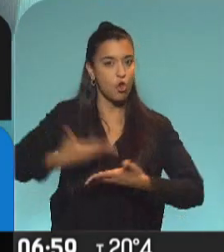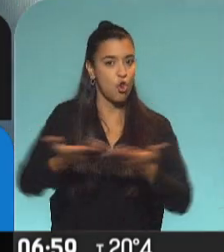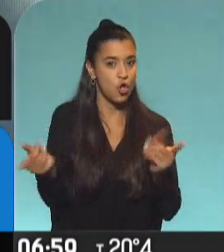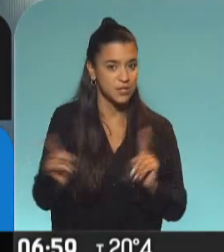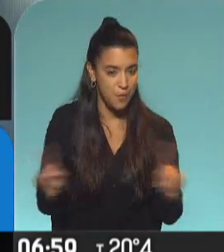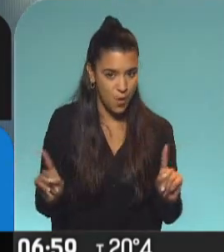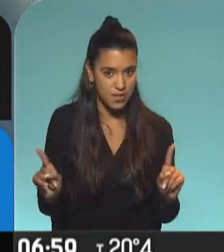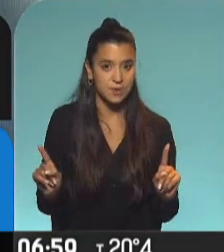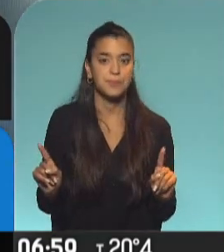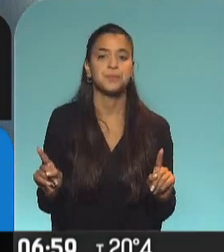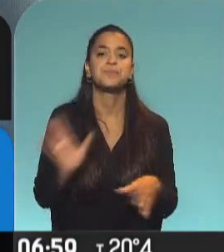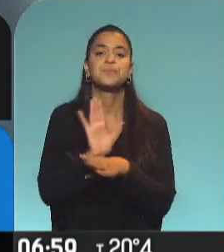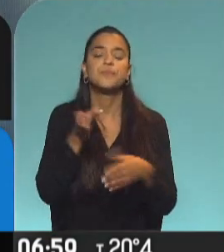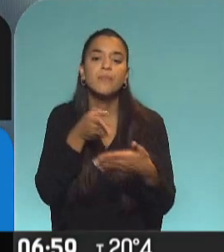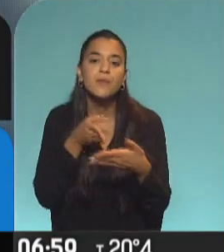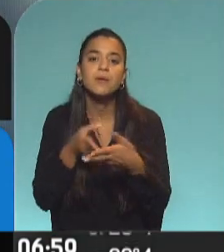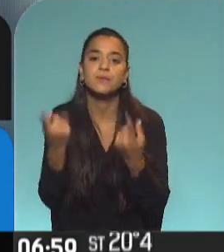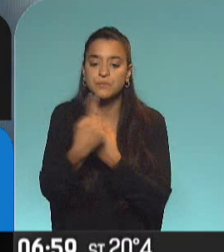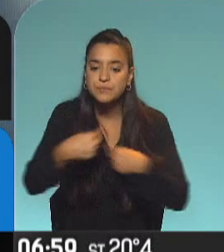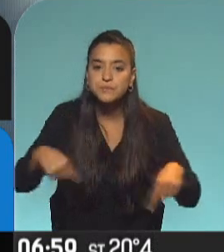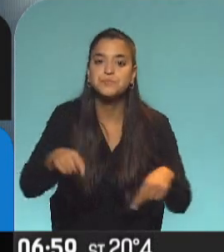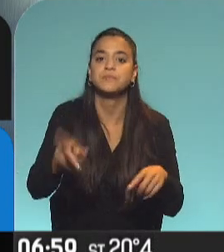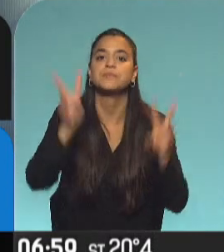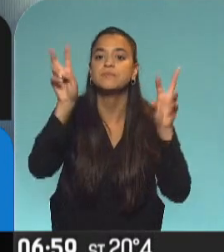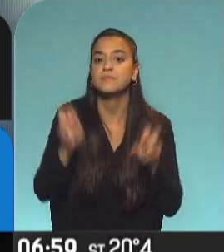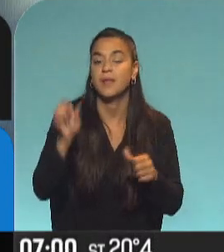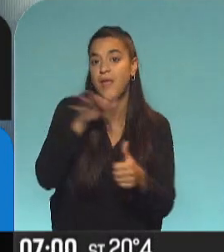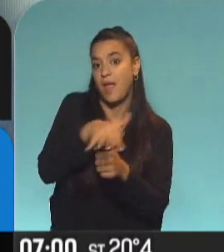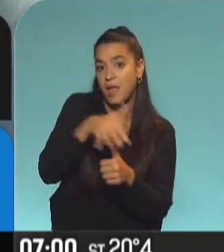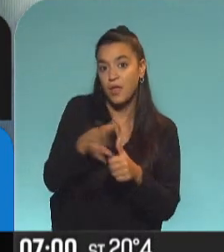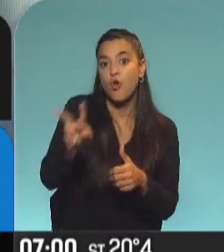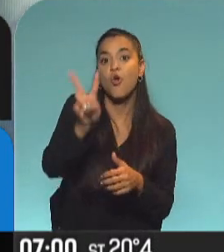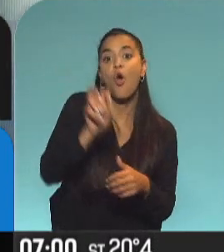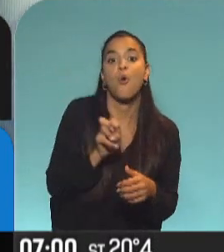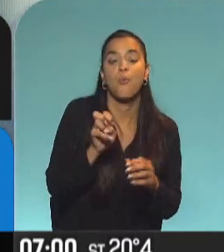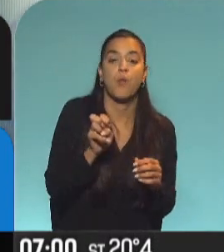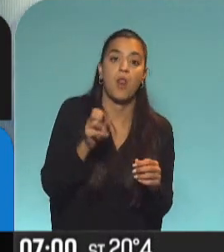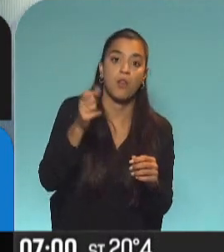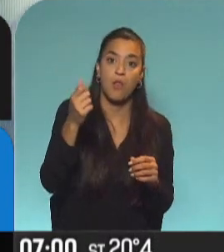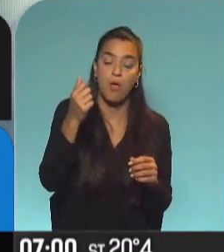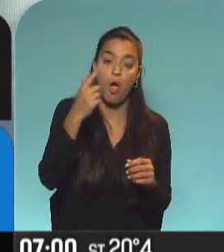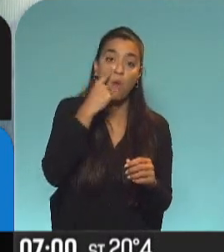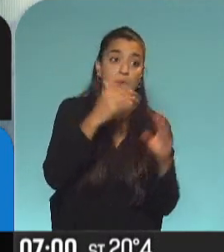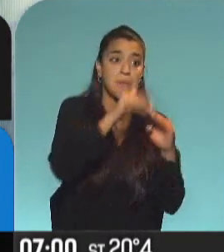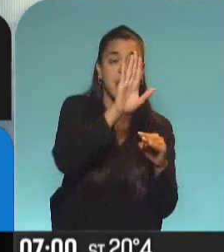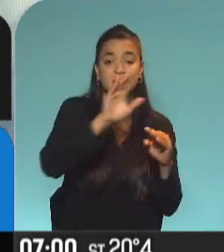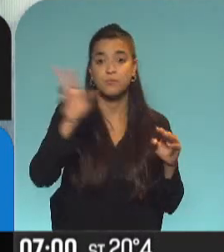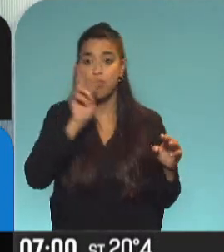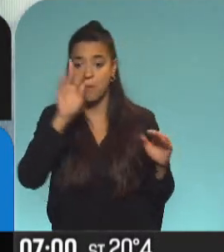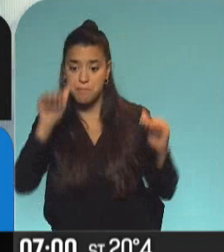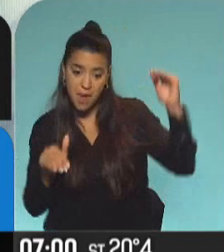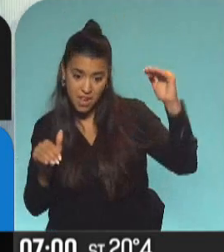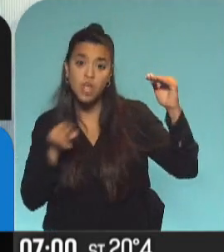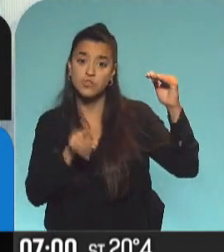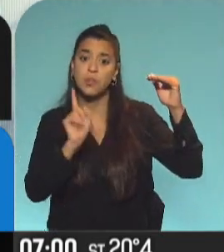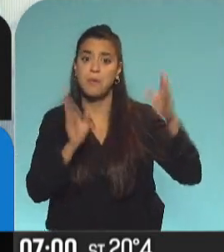invisibilizada. Bueno, la limitación de los bienes por cuestiones de género. Cobrar menos que un varón por la misma tarea también es